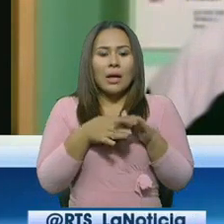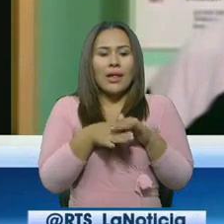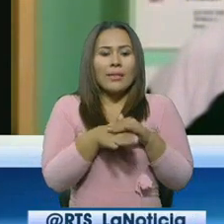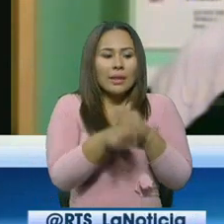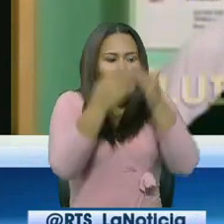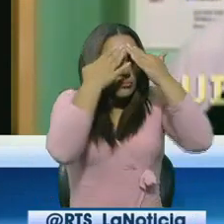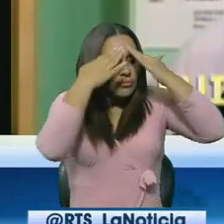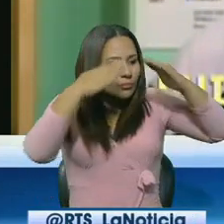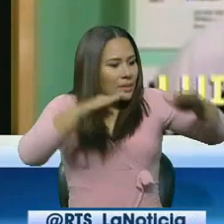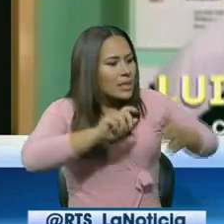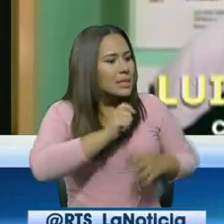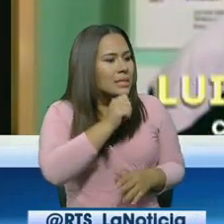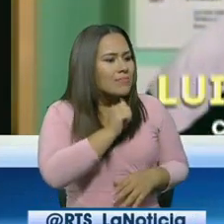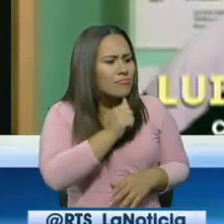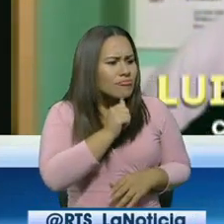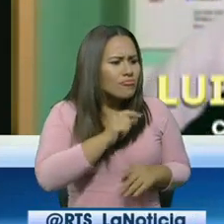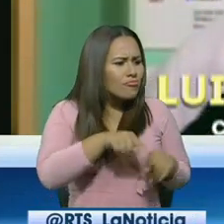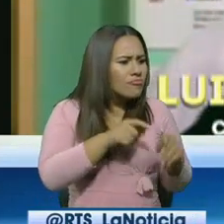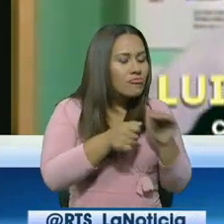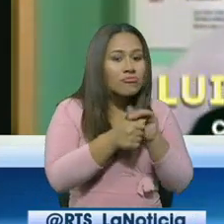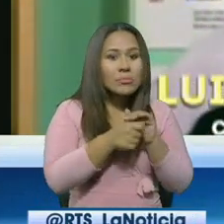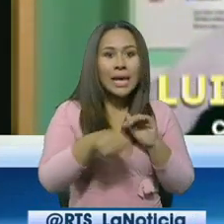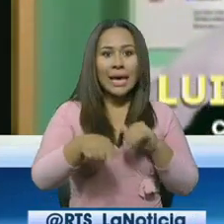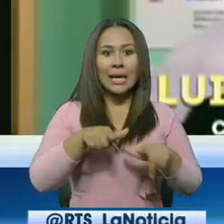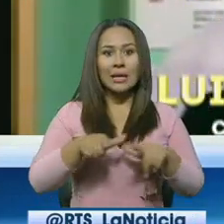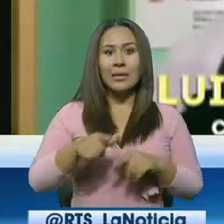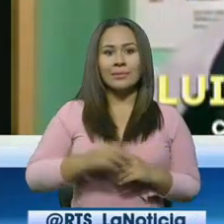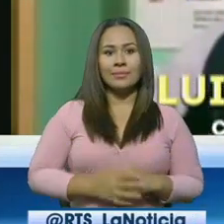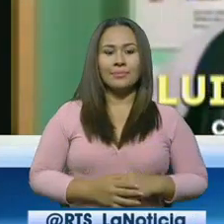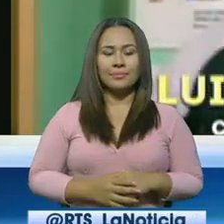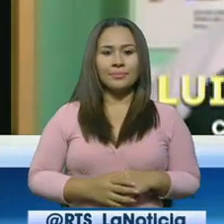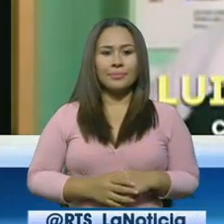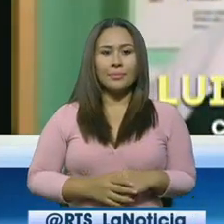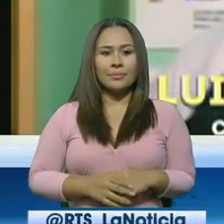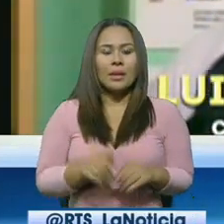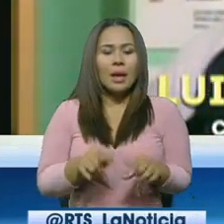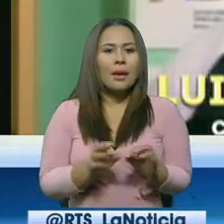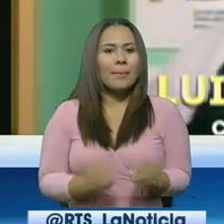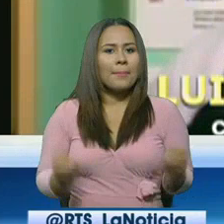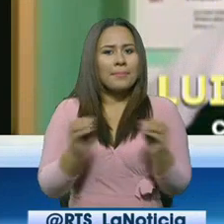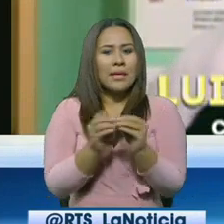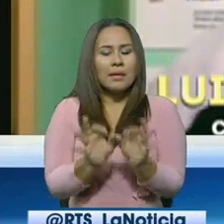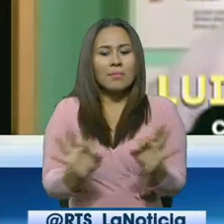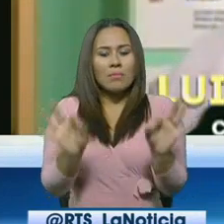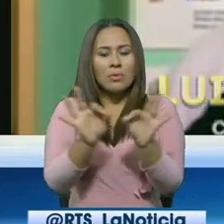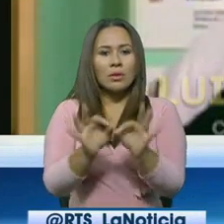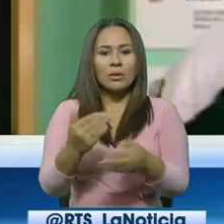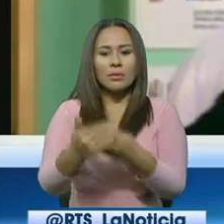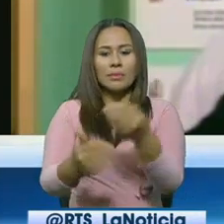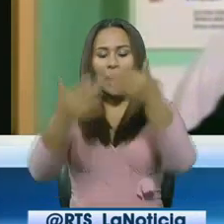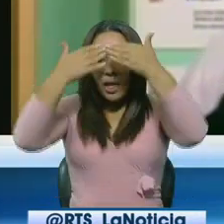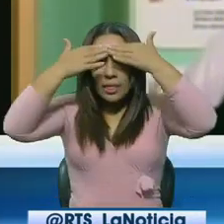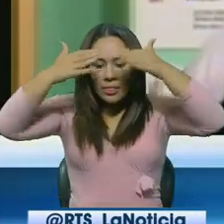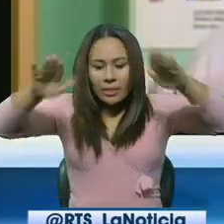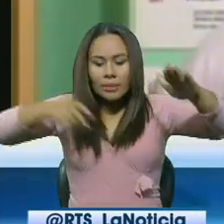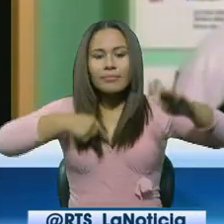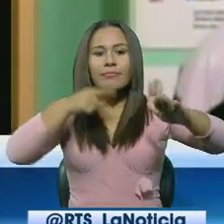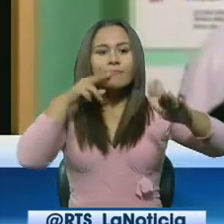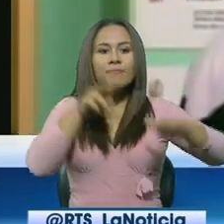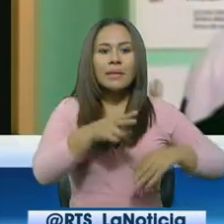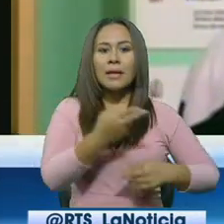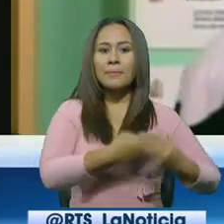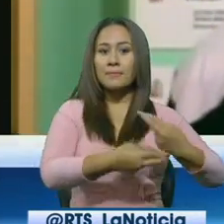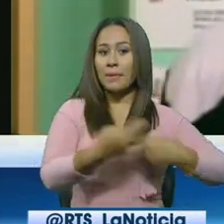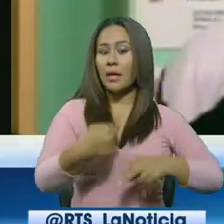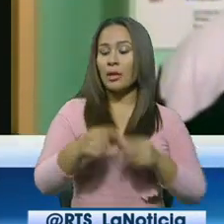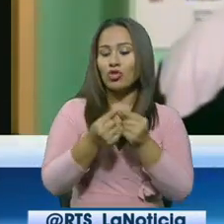hacia una ciudad secreta acá en el sector de San Sebastián, que es más acá arribita, por donde que se venden las fritadas,